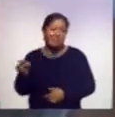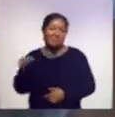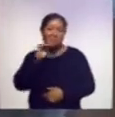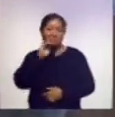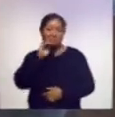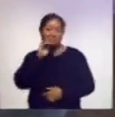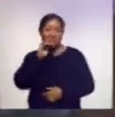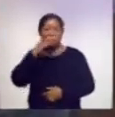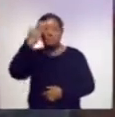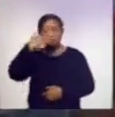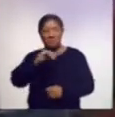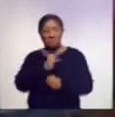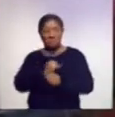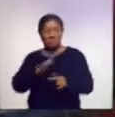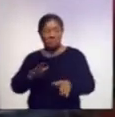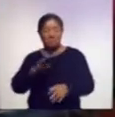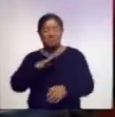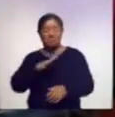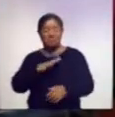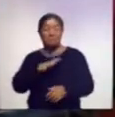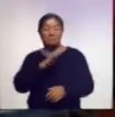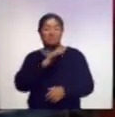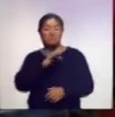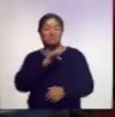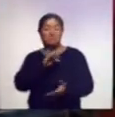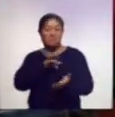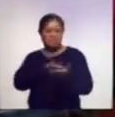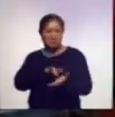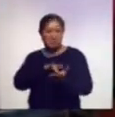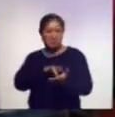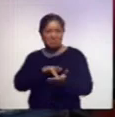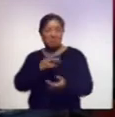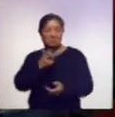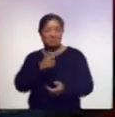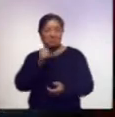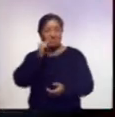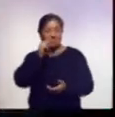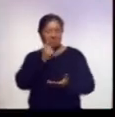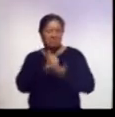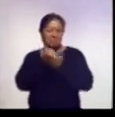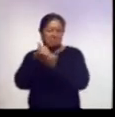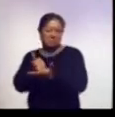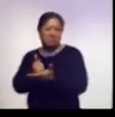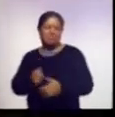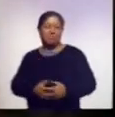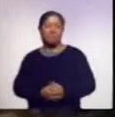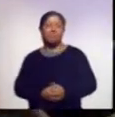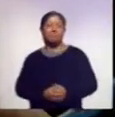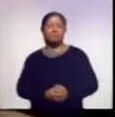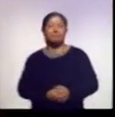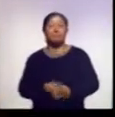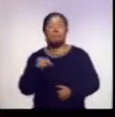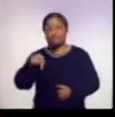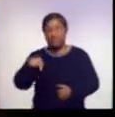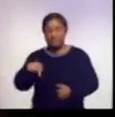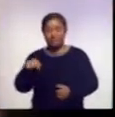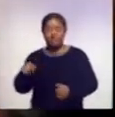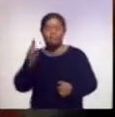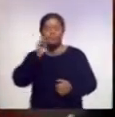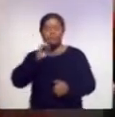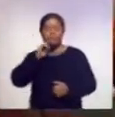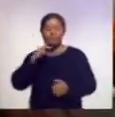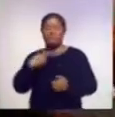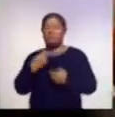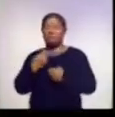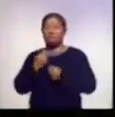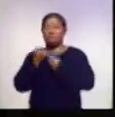información apropiada y el apoyo, sobre todo familiar, esto siempre va a ser posible. En este espacio, las mujeres reciben orientación